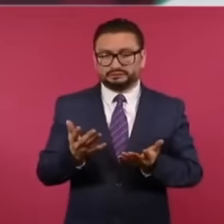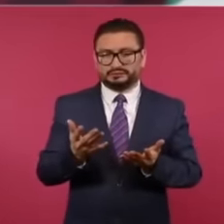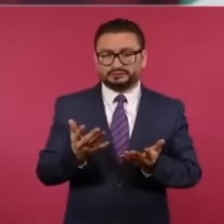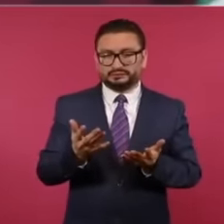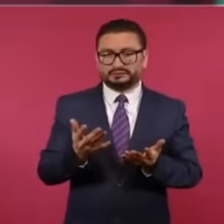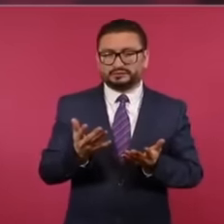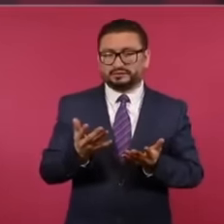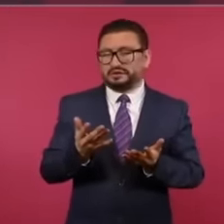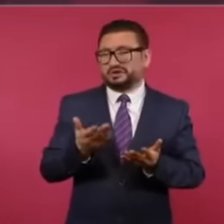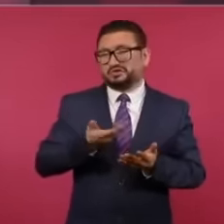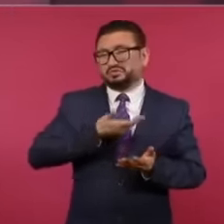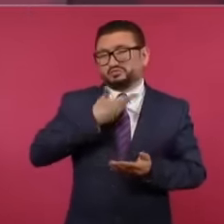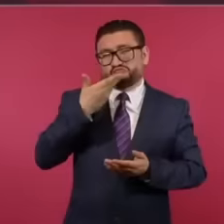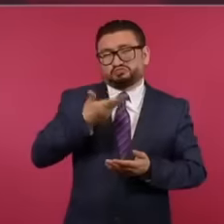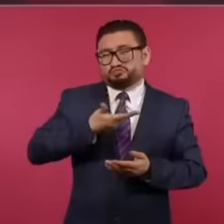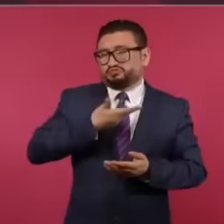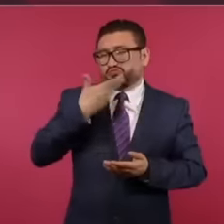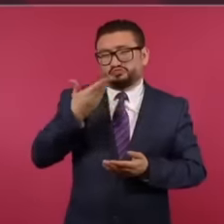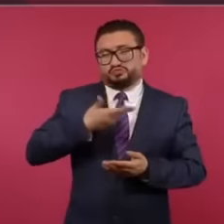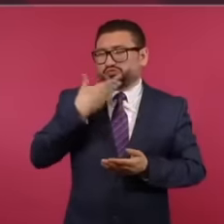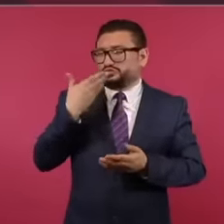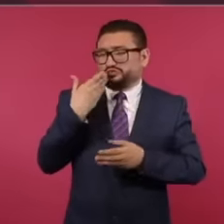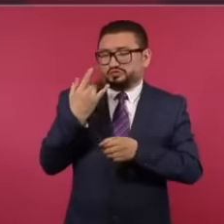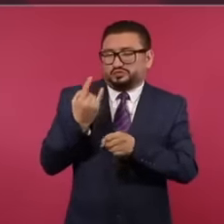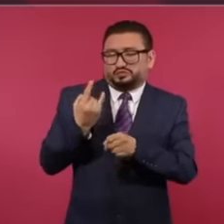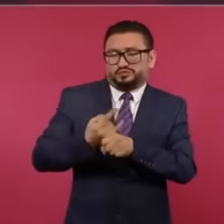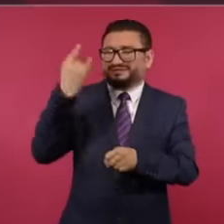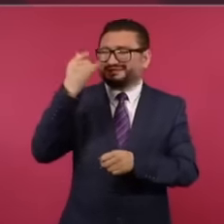era común el fraude.